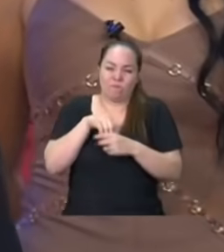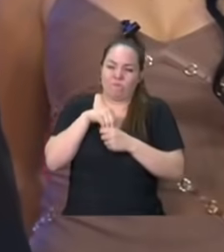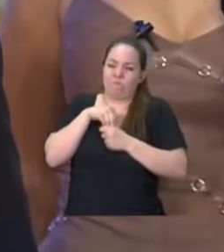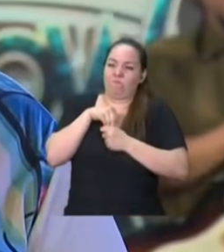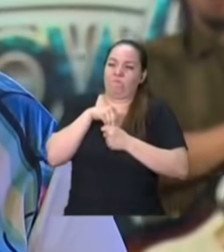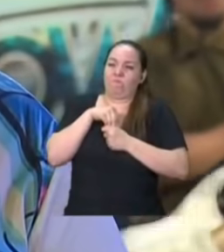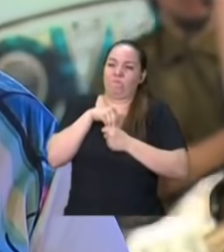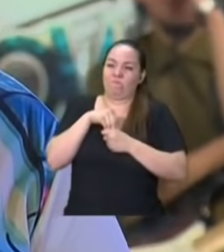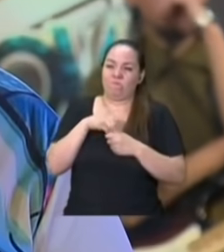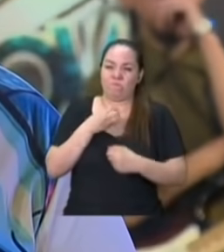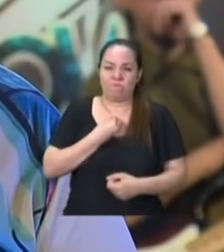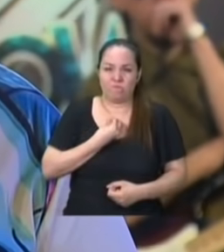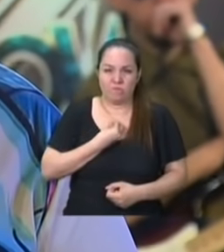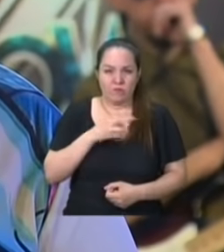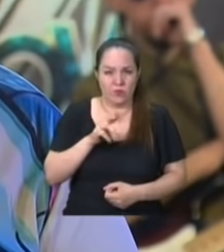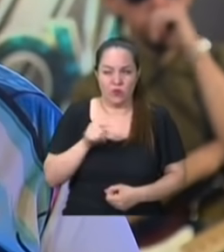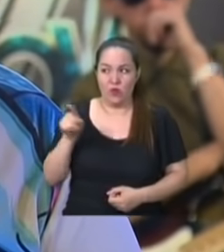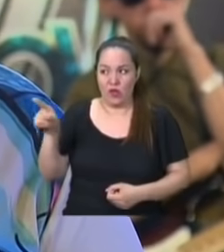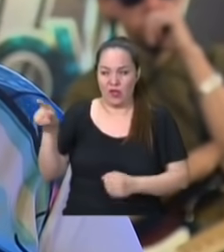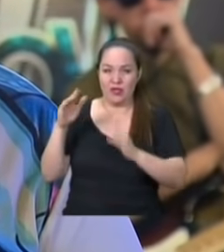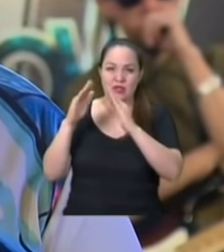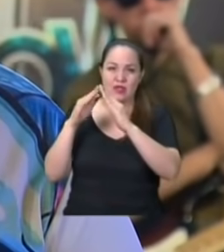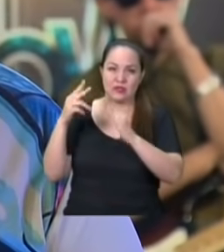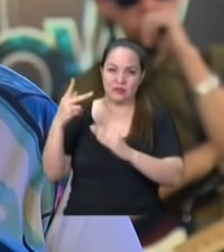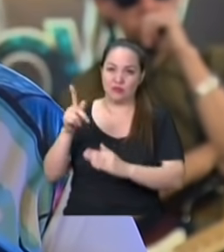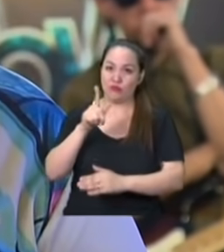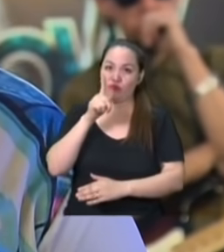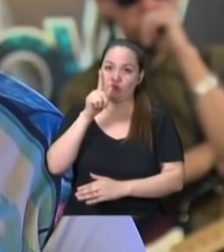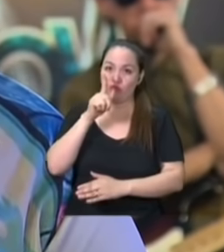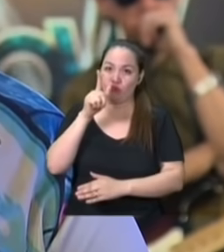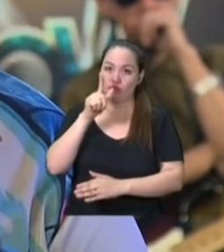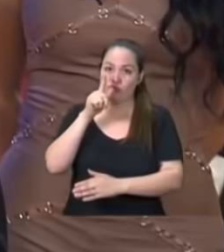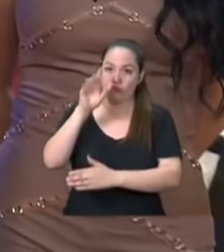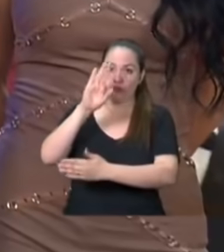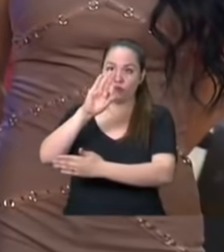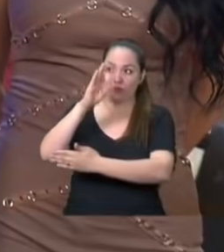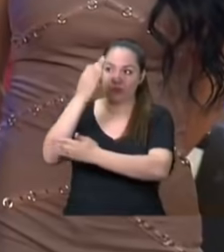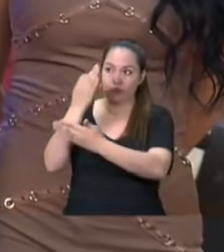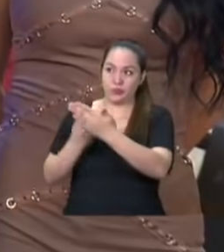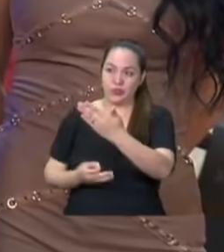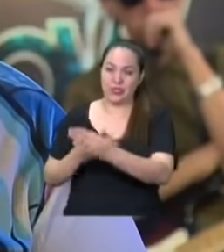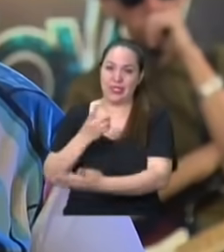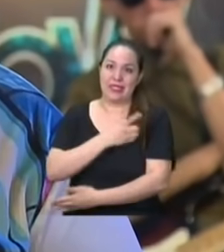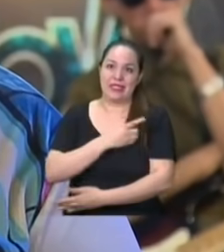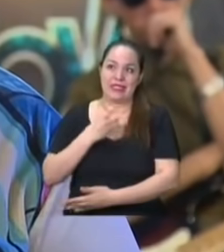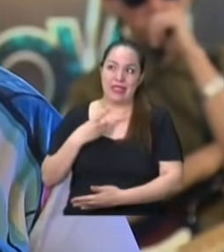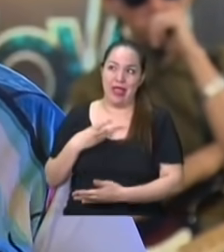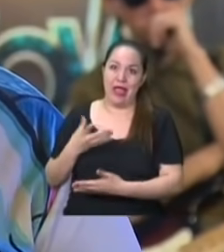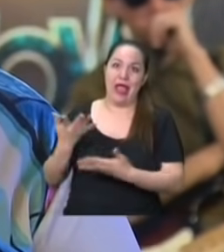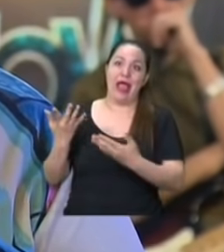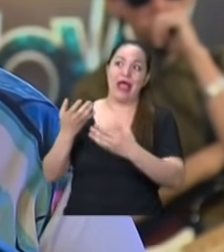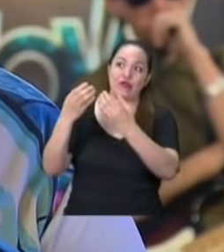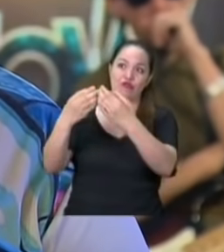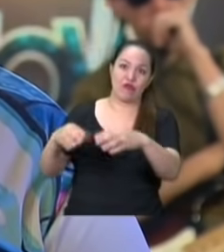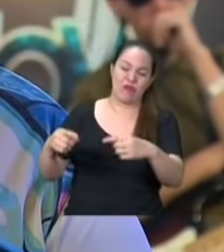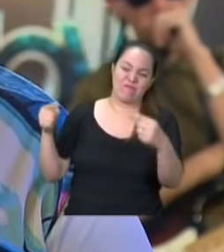Al señor le cayó un recibo de luz que no pagó. Ah, sí. Y por no pagar, su cuñado se enojó con él. Ah,